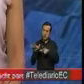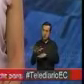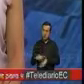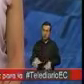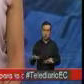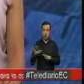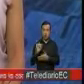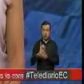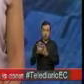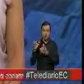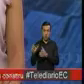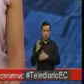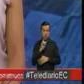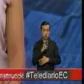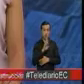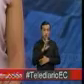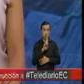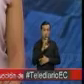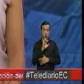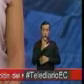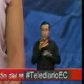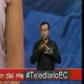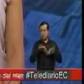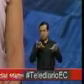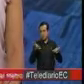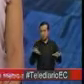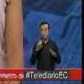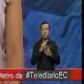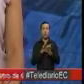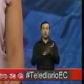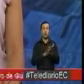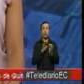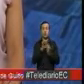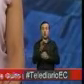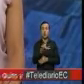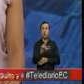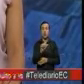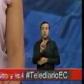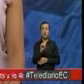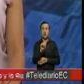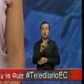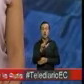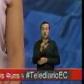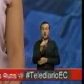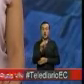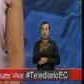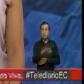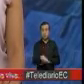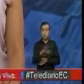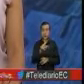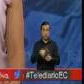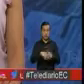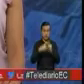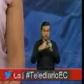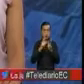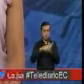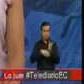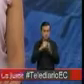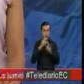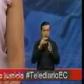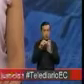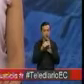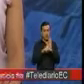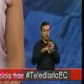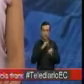en Imbabura y Molleturo, en Azuay. Mientras los proyectos como Loma Larga están a la espera de la aprobación para el inicio de la explotación bajo